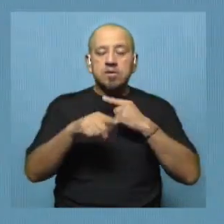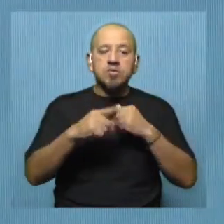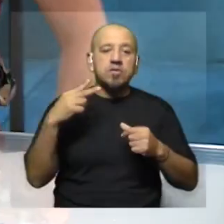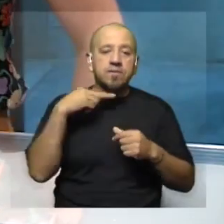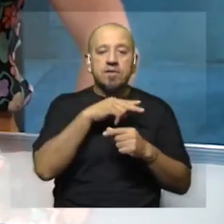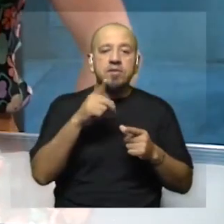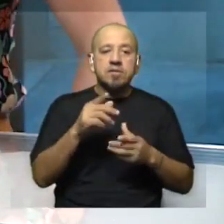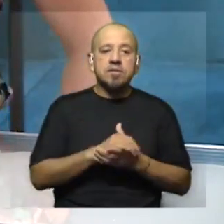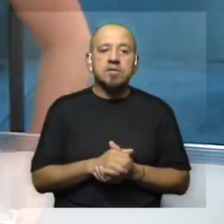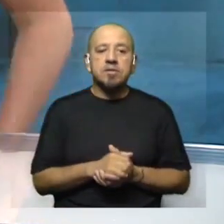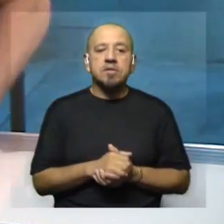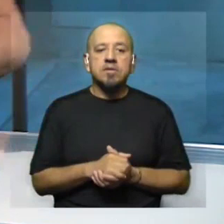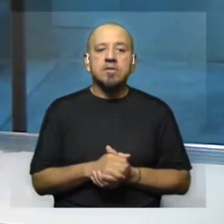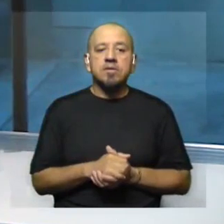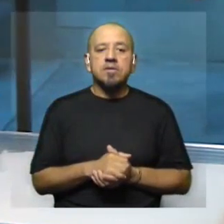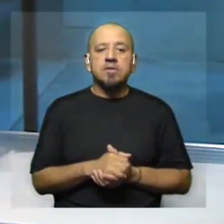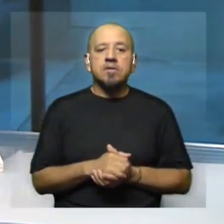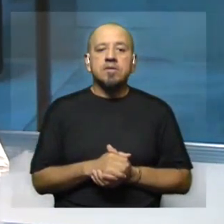mira.